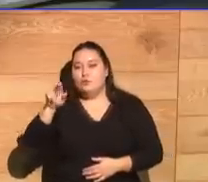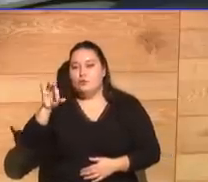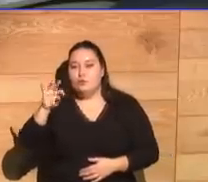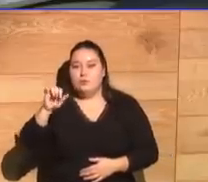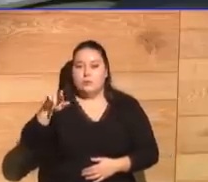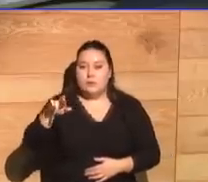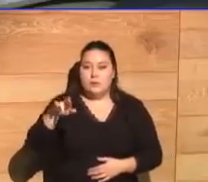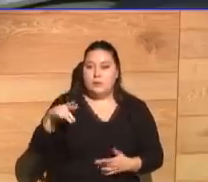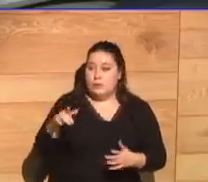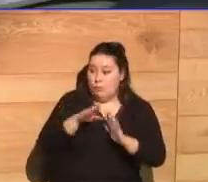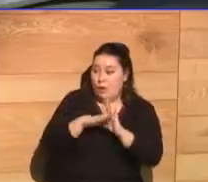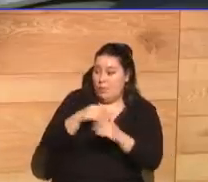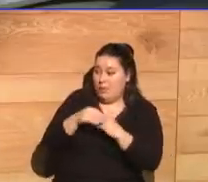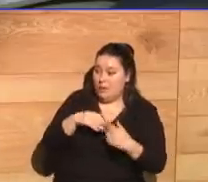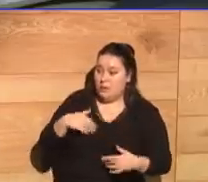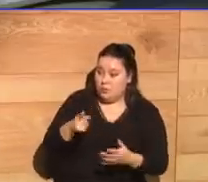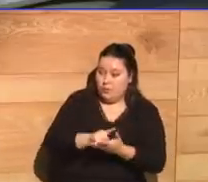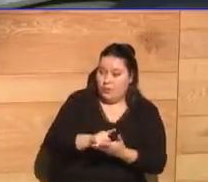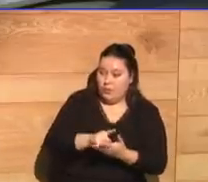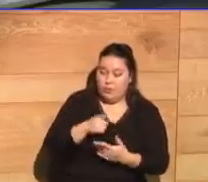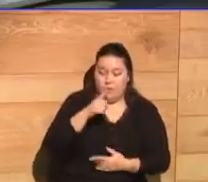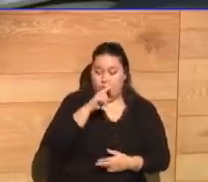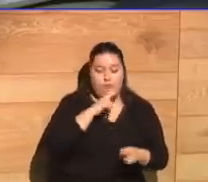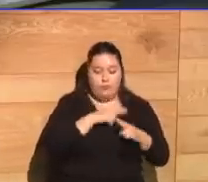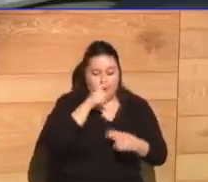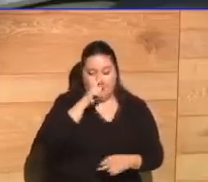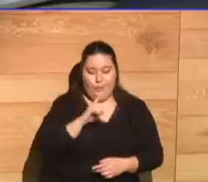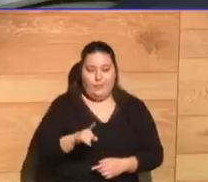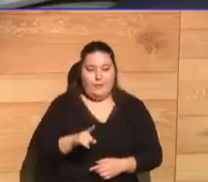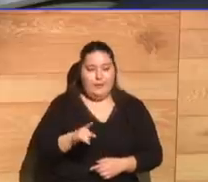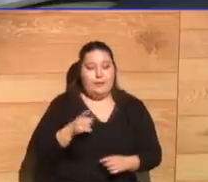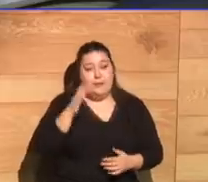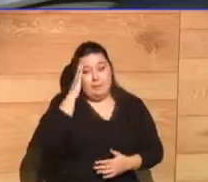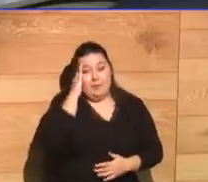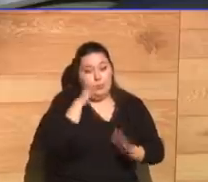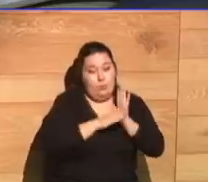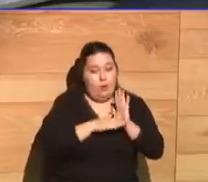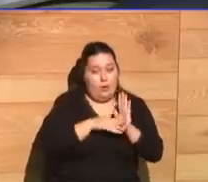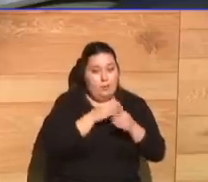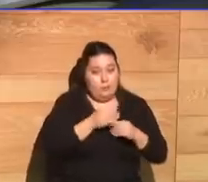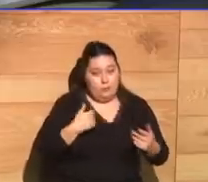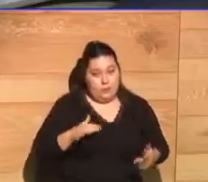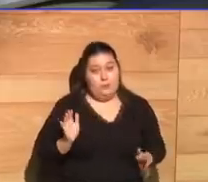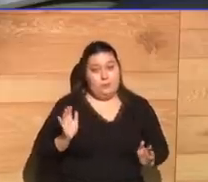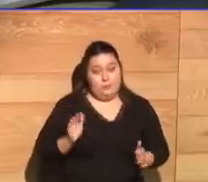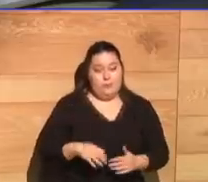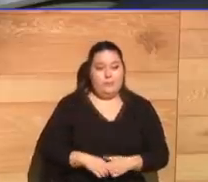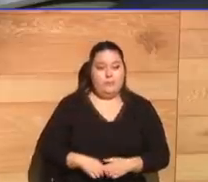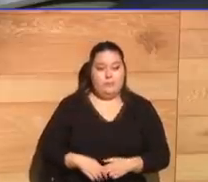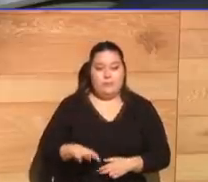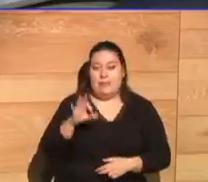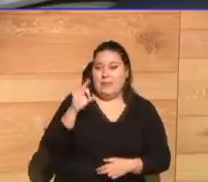¿Te hacemos un programa hablando de eso, Javi? Es que no me acordaba de Siguel. ¿Te imaginas que dedicamos un programa a eso? Lo digo yo que lo digo guay. Siguel Schuster. Bueno,